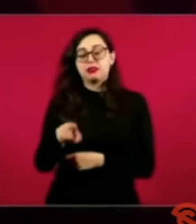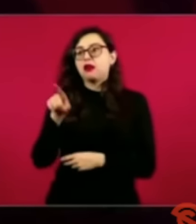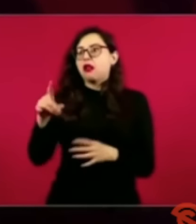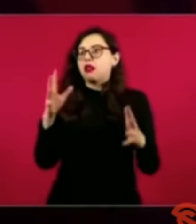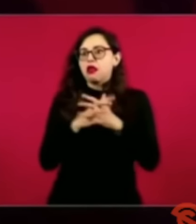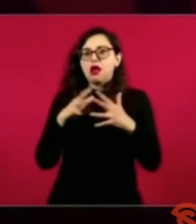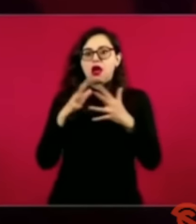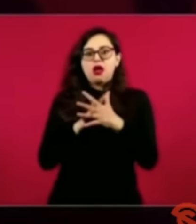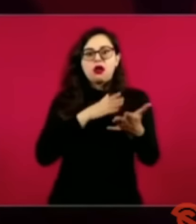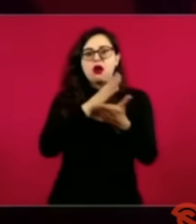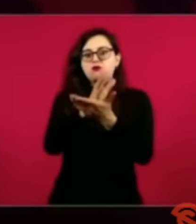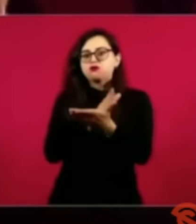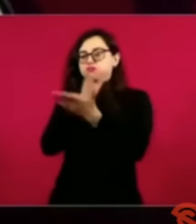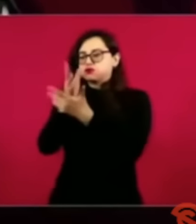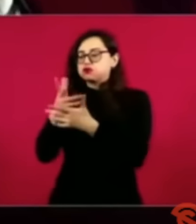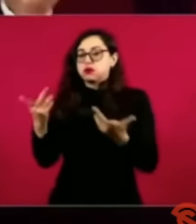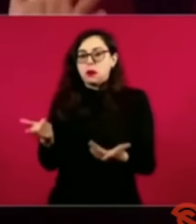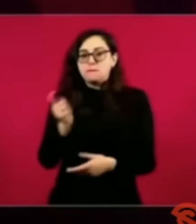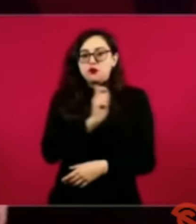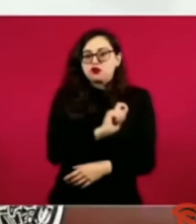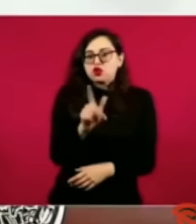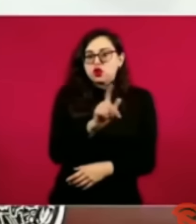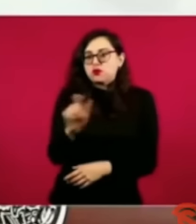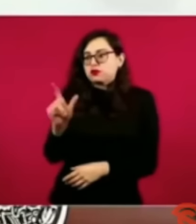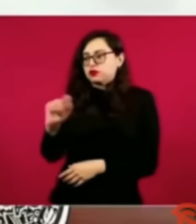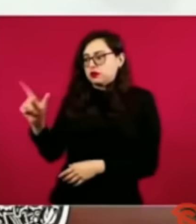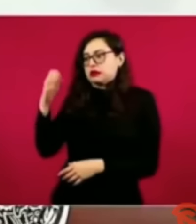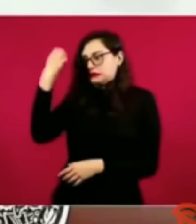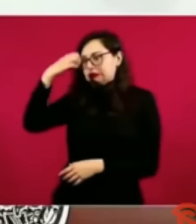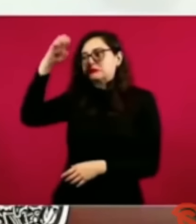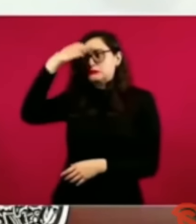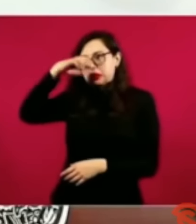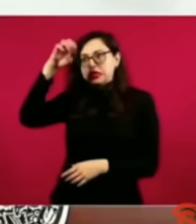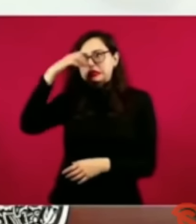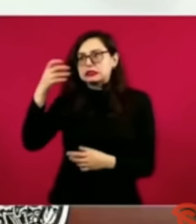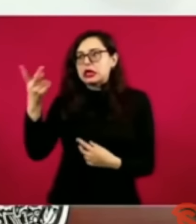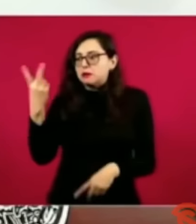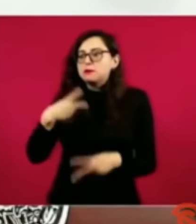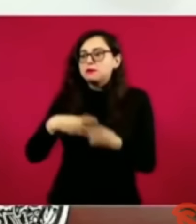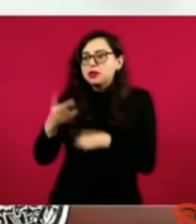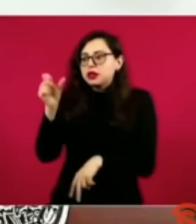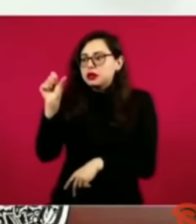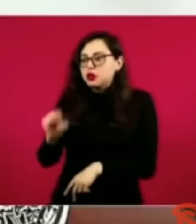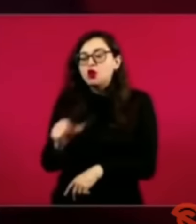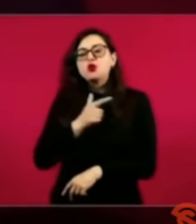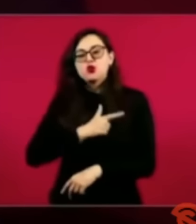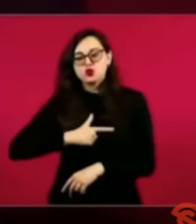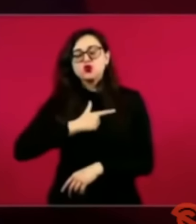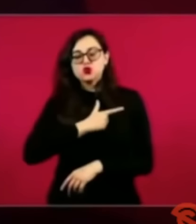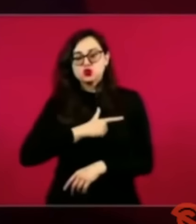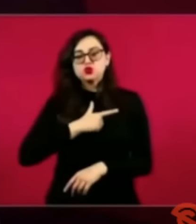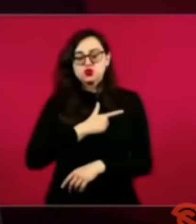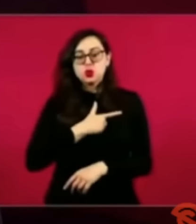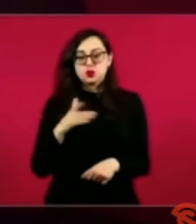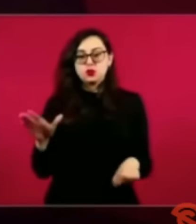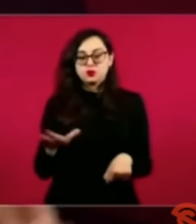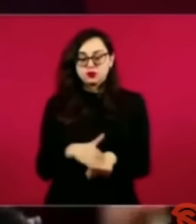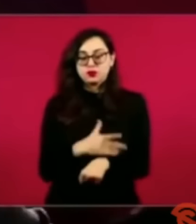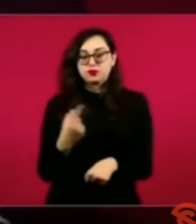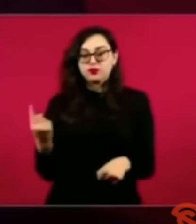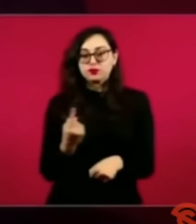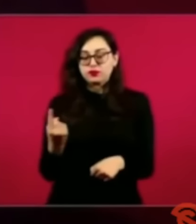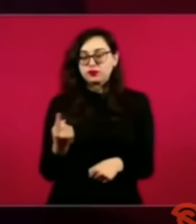corresponsal mexicano en el extranjero, solo por mencionar unos cuantos, un par, porque de alguna manera han terminado ellos también